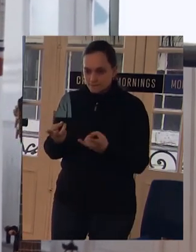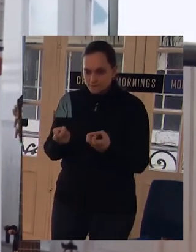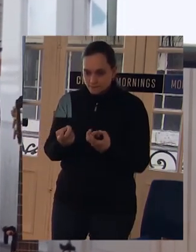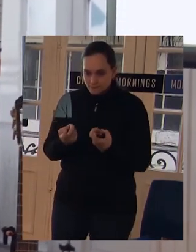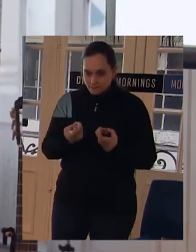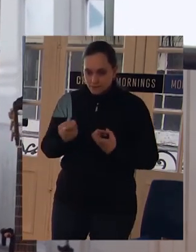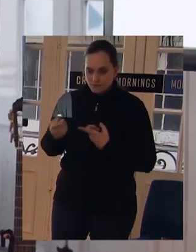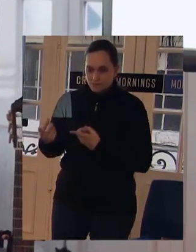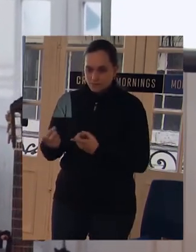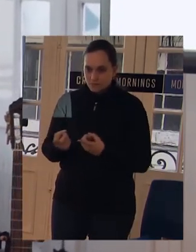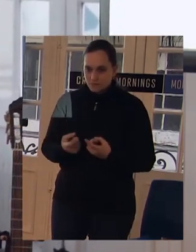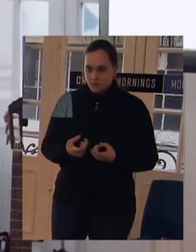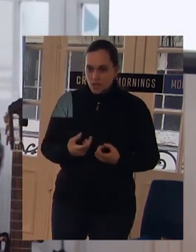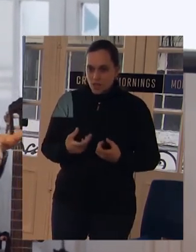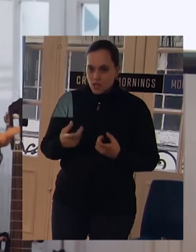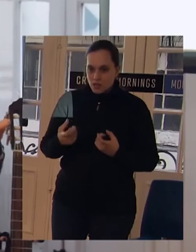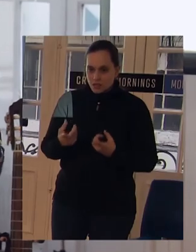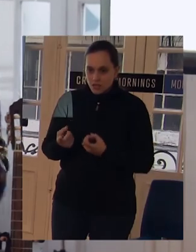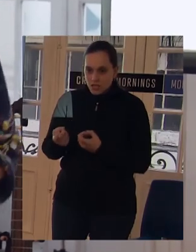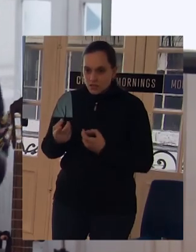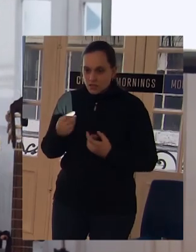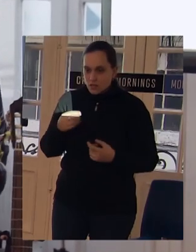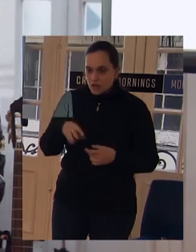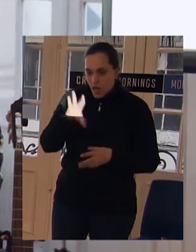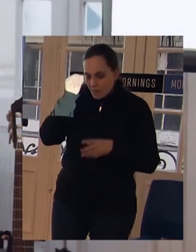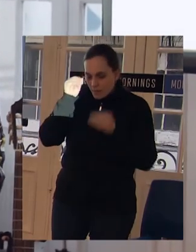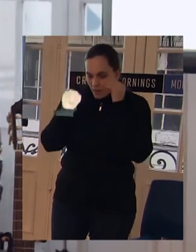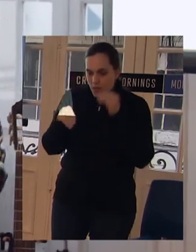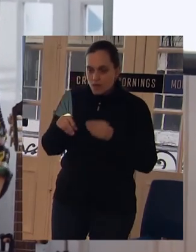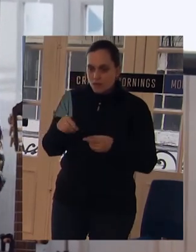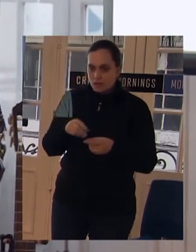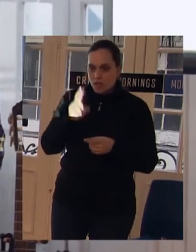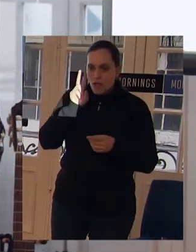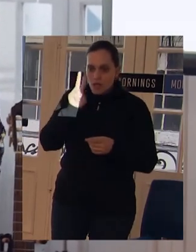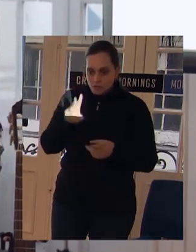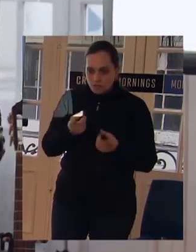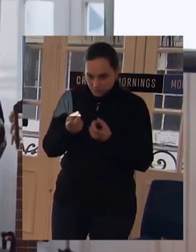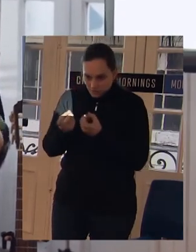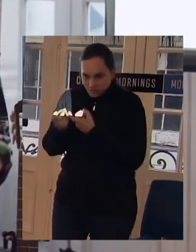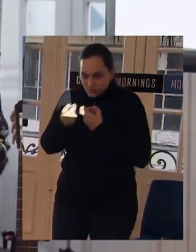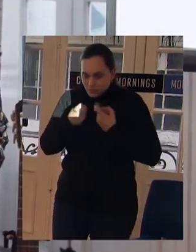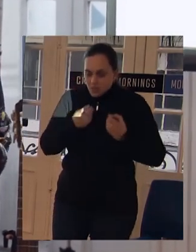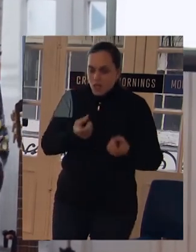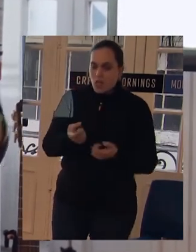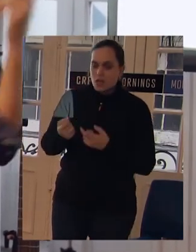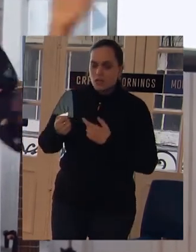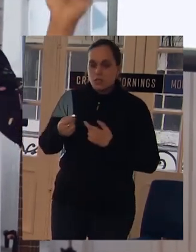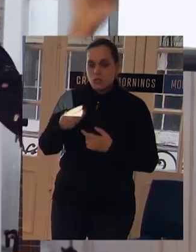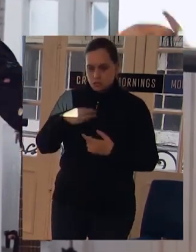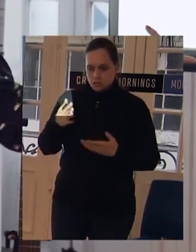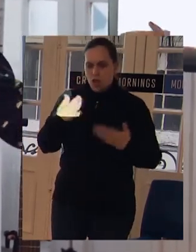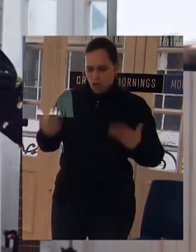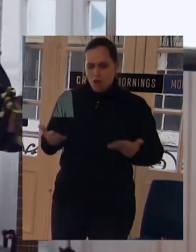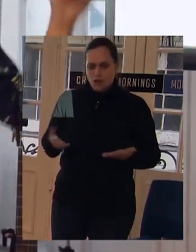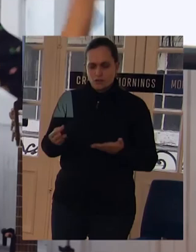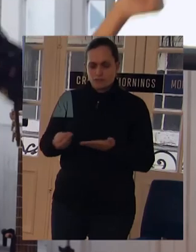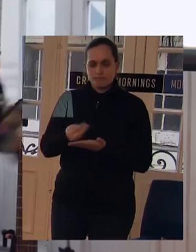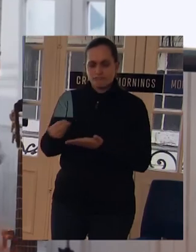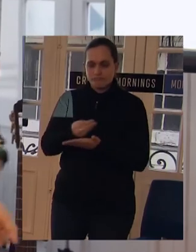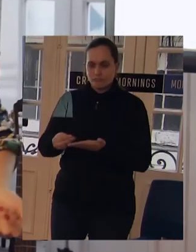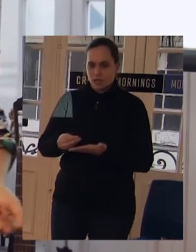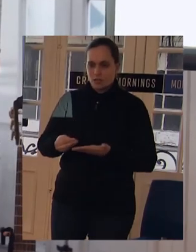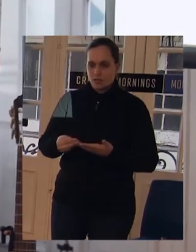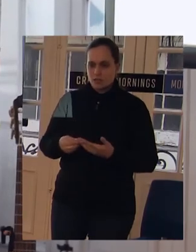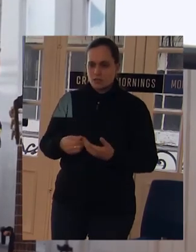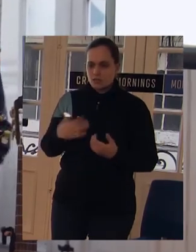y me puedo parar acá con los pies y decir, soy ilustradora y esto es lo que quiero hacer y me quiero dedicar